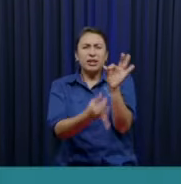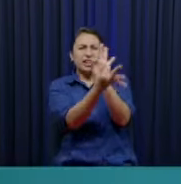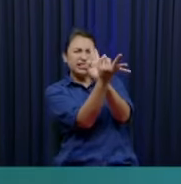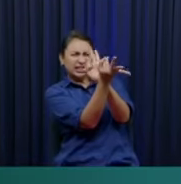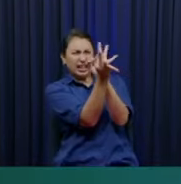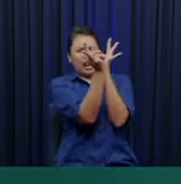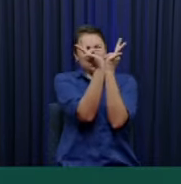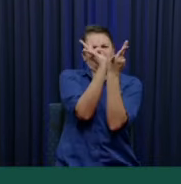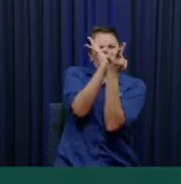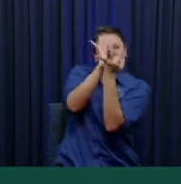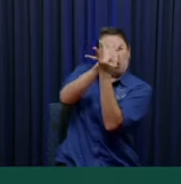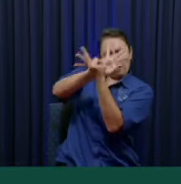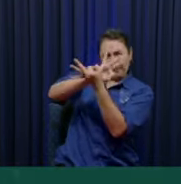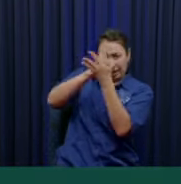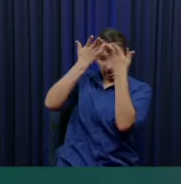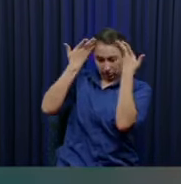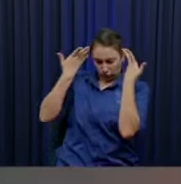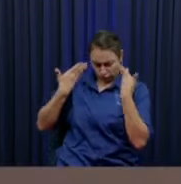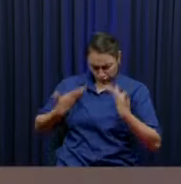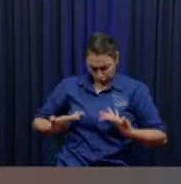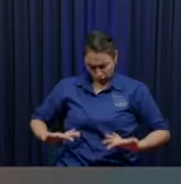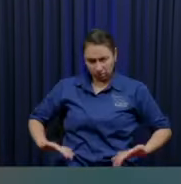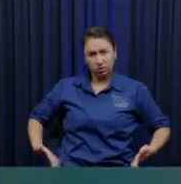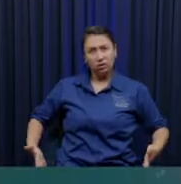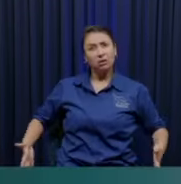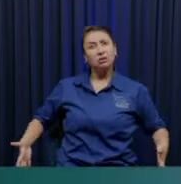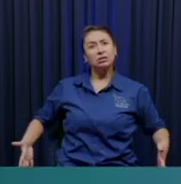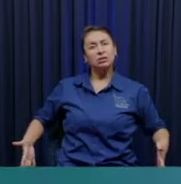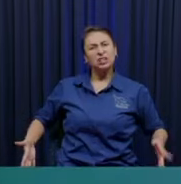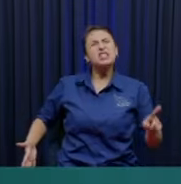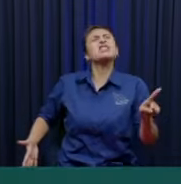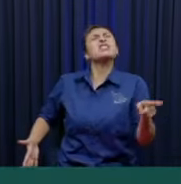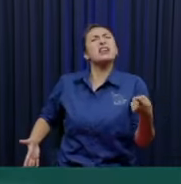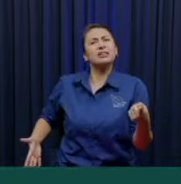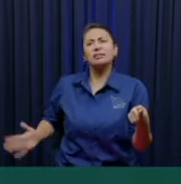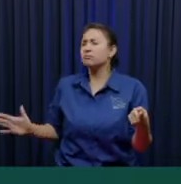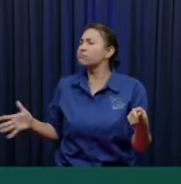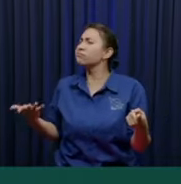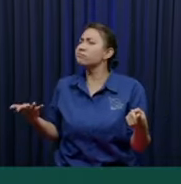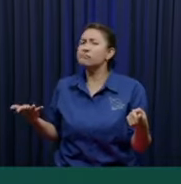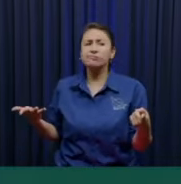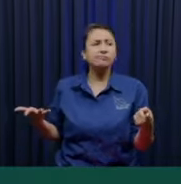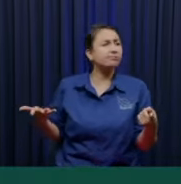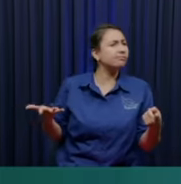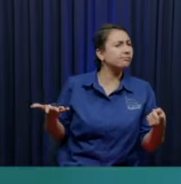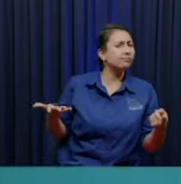severas. Lo vuelve simpático al feo.